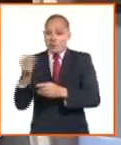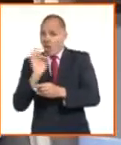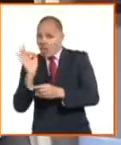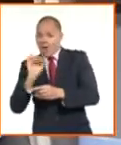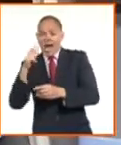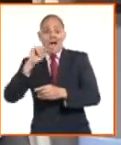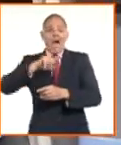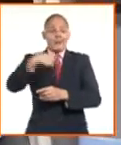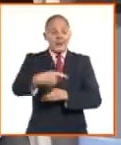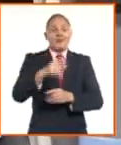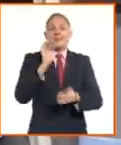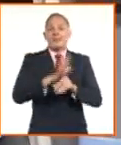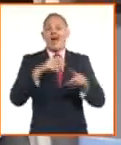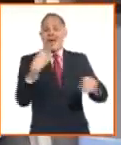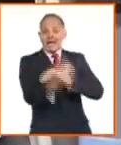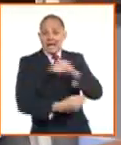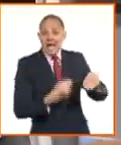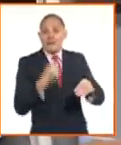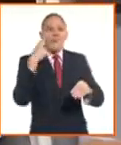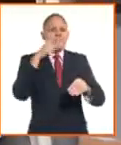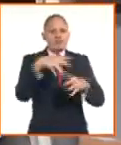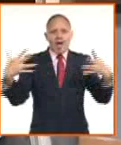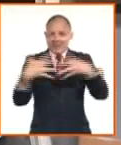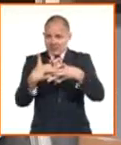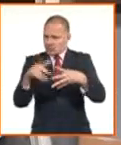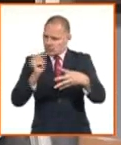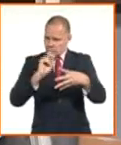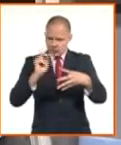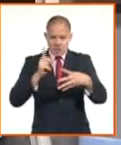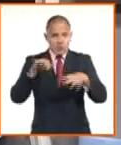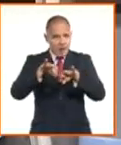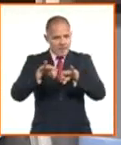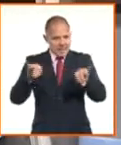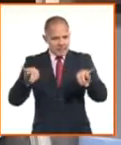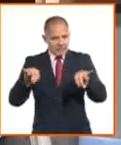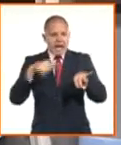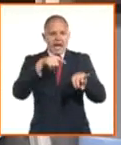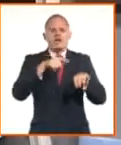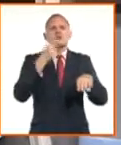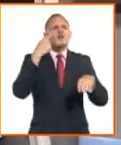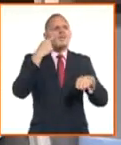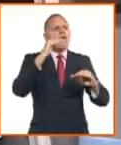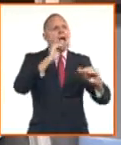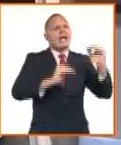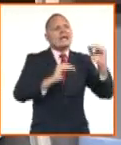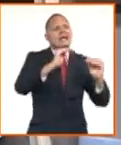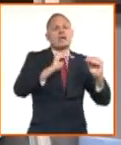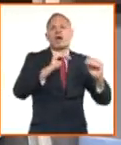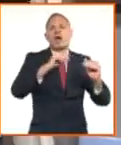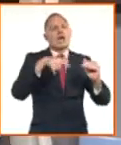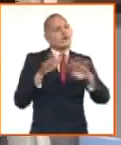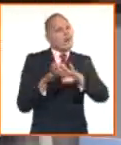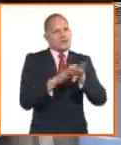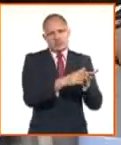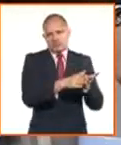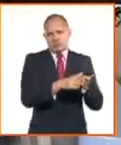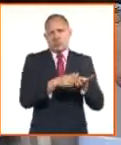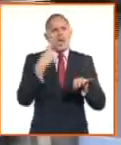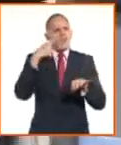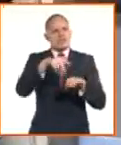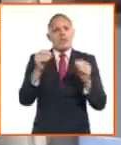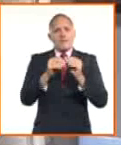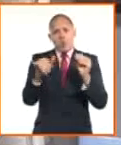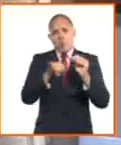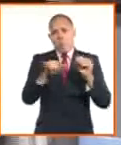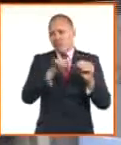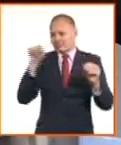elemento a tomar en consideración. O sea, que el mercado cambiario funcione en equilibrio no significa que ese es el tipo de cambio que tenemos que en